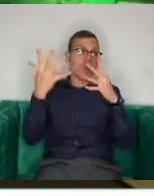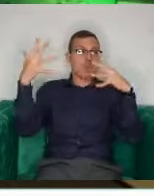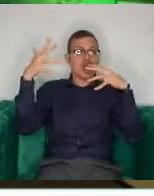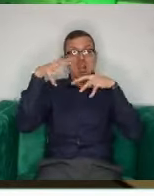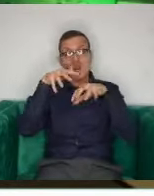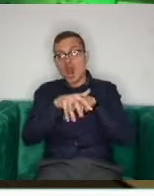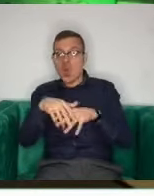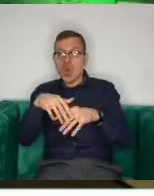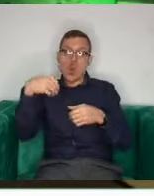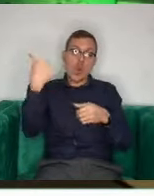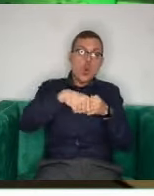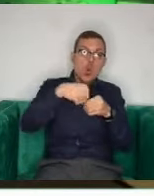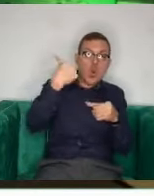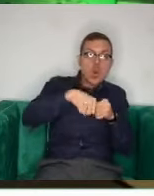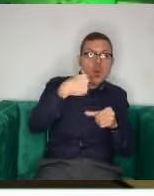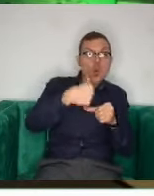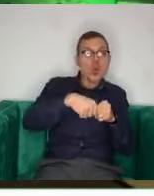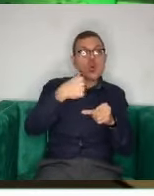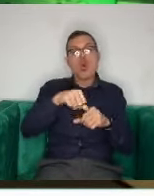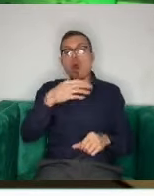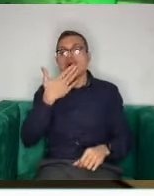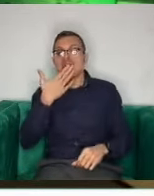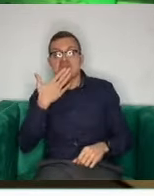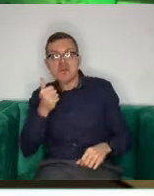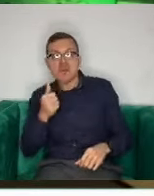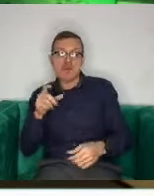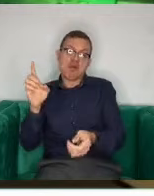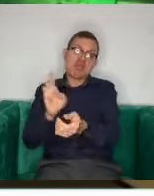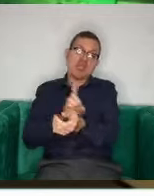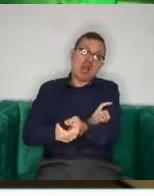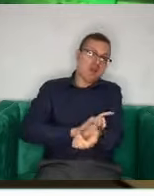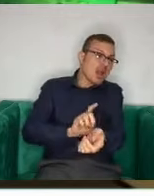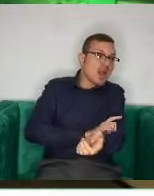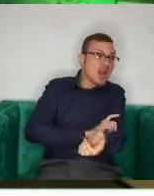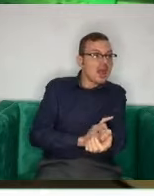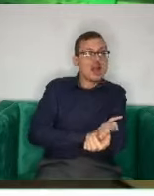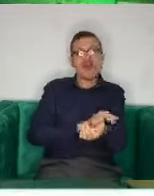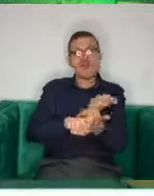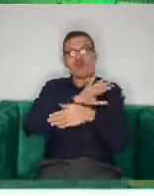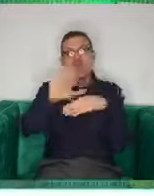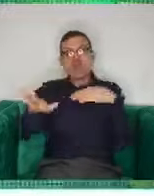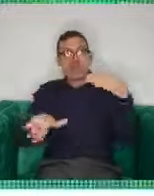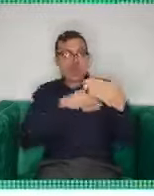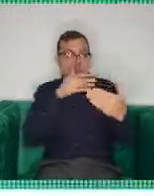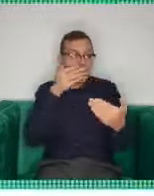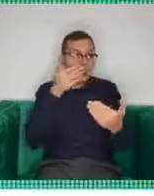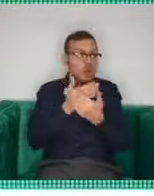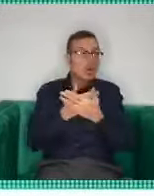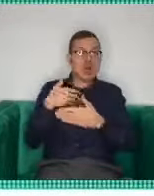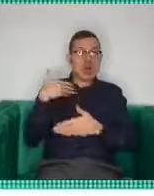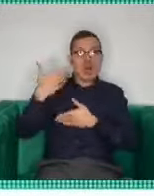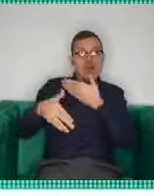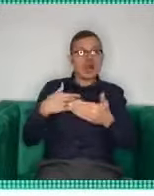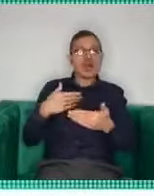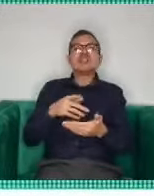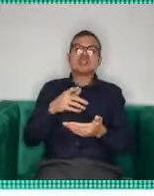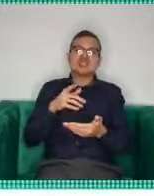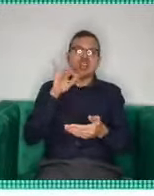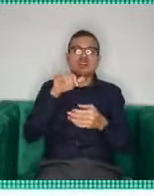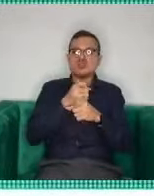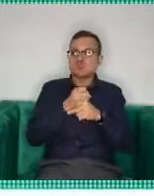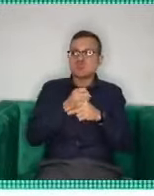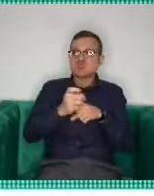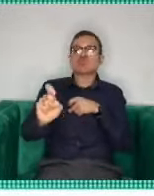azúcar. Entonces, si tiene diabetes o tiene hipoglucemia o predisposición a la diabetes también, que muchos de estos pacientes también